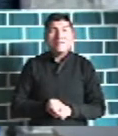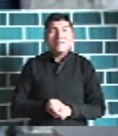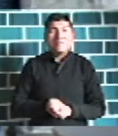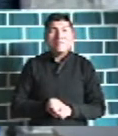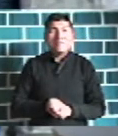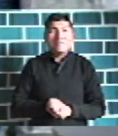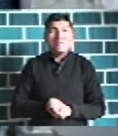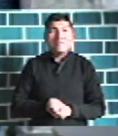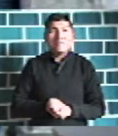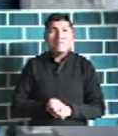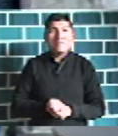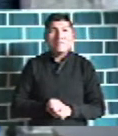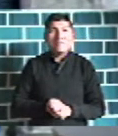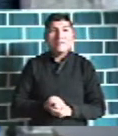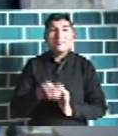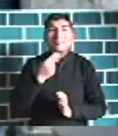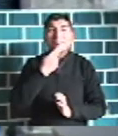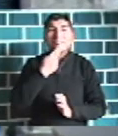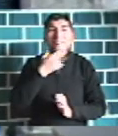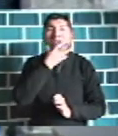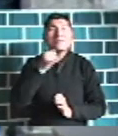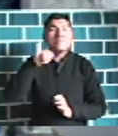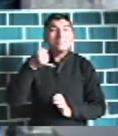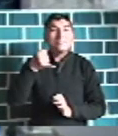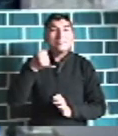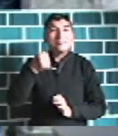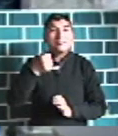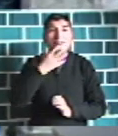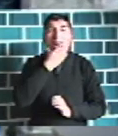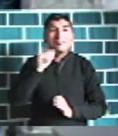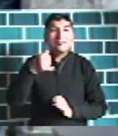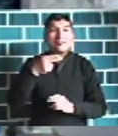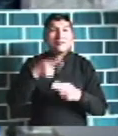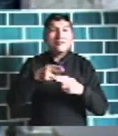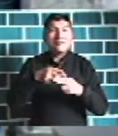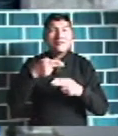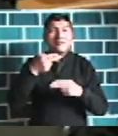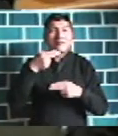en hebreo el famoso tema